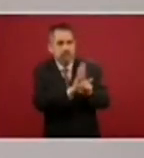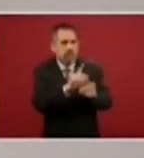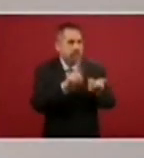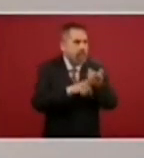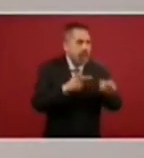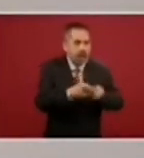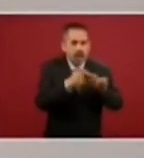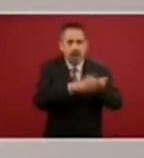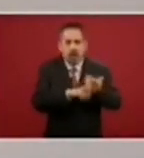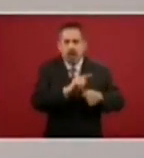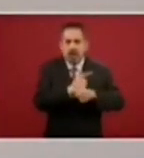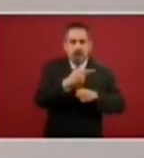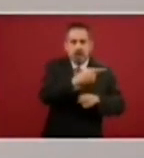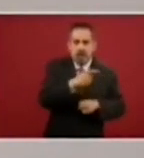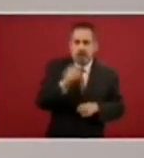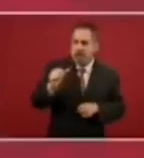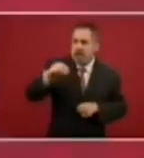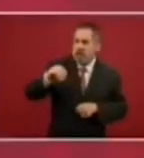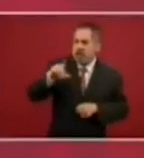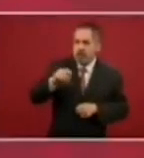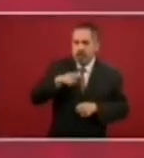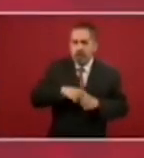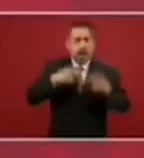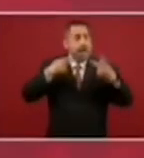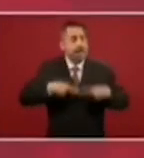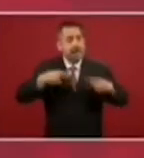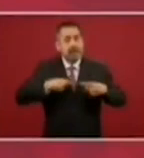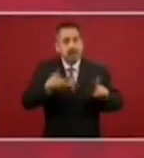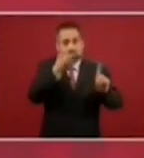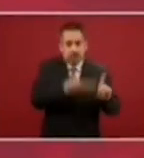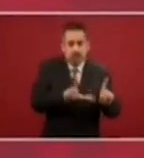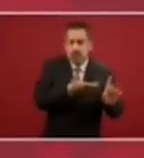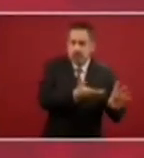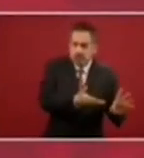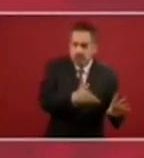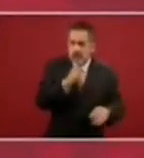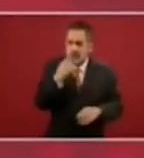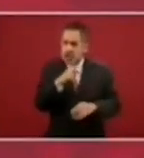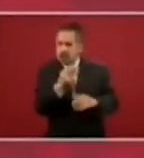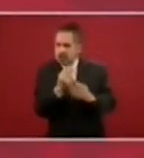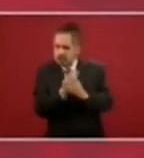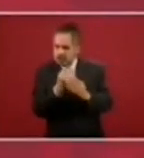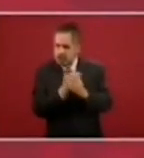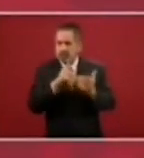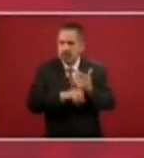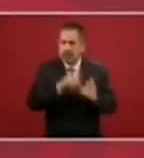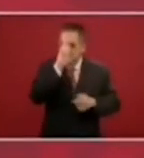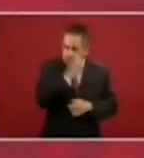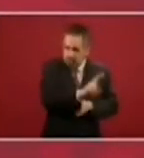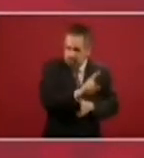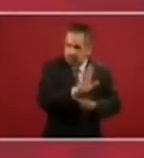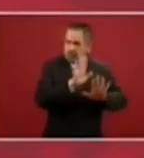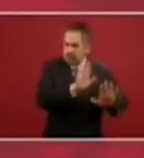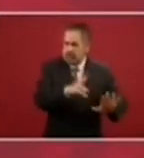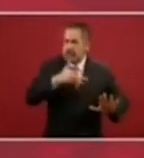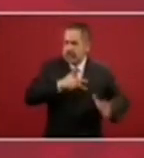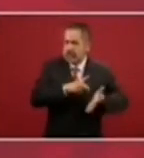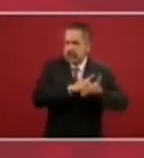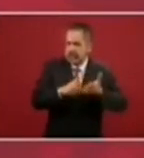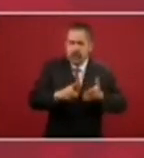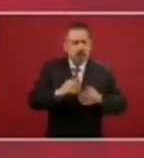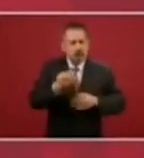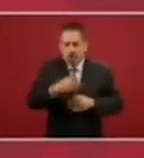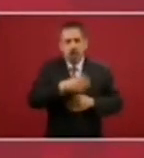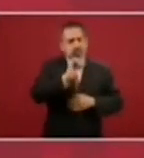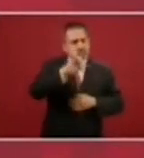señor licenciado Andrés Manuel López Obrador como persona. Esa es su privacidad y también él tiene todo ese derecho, aunque sea una